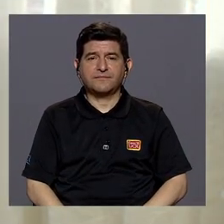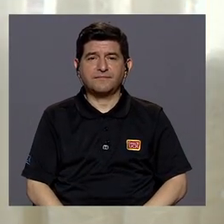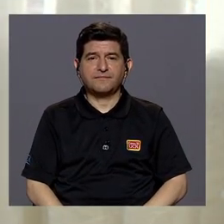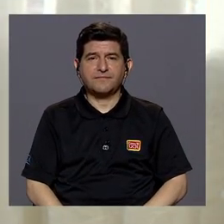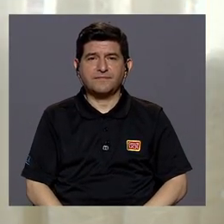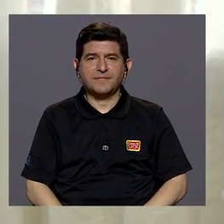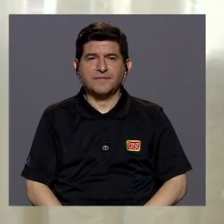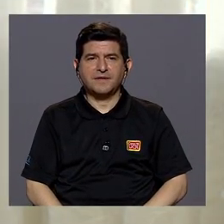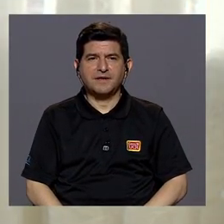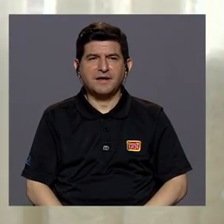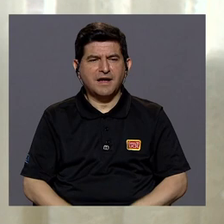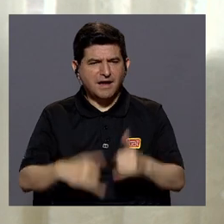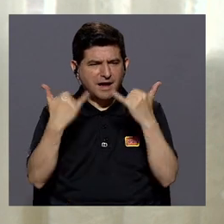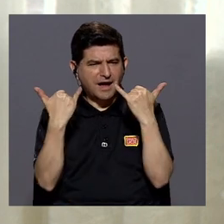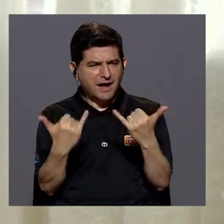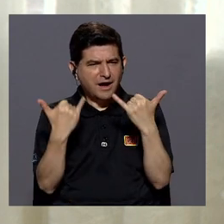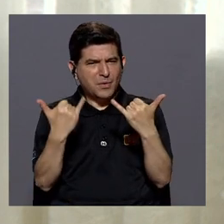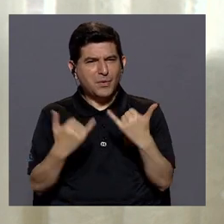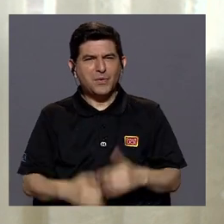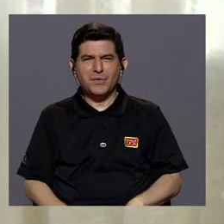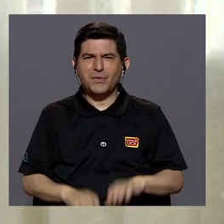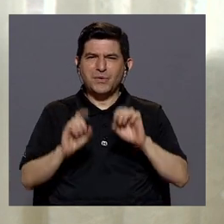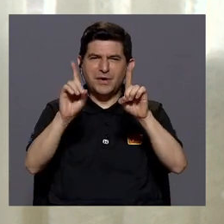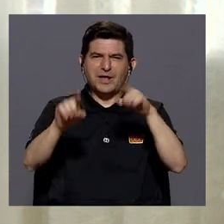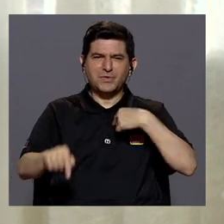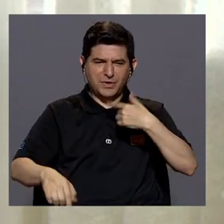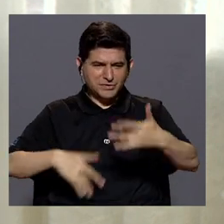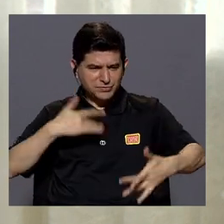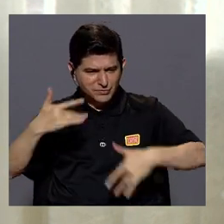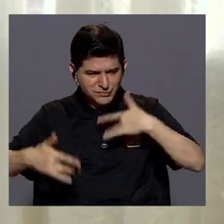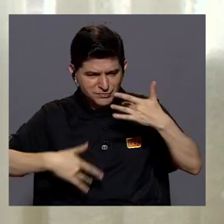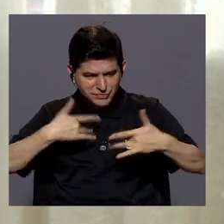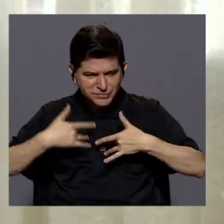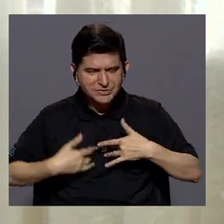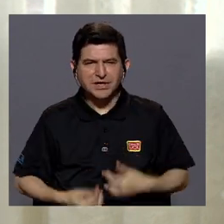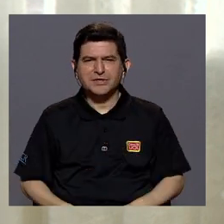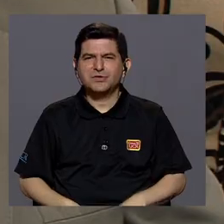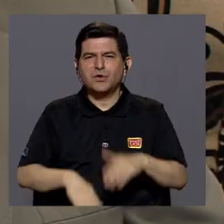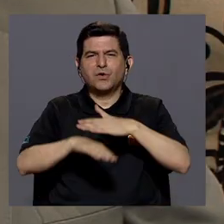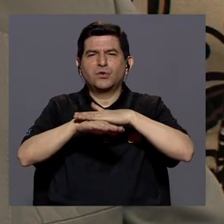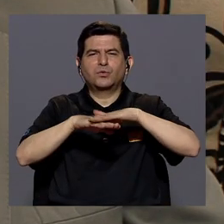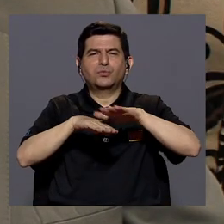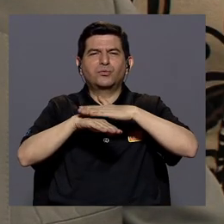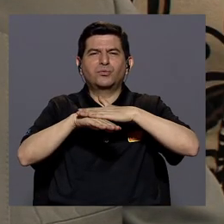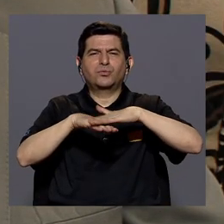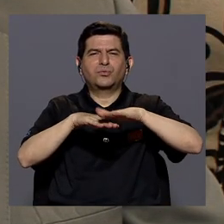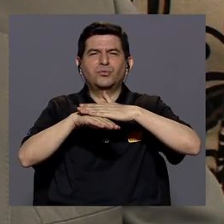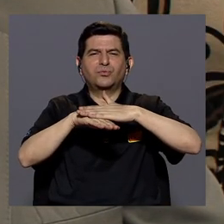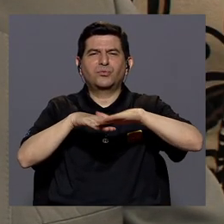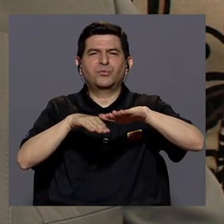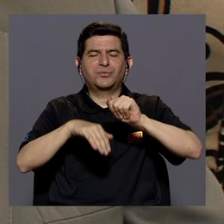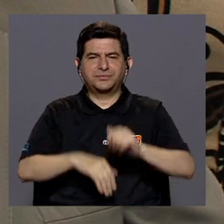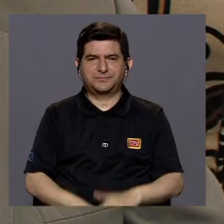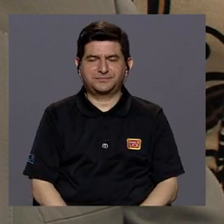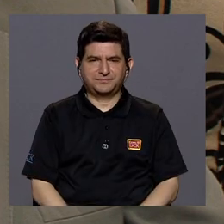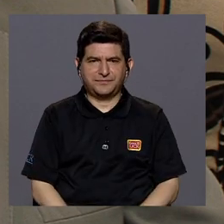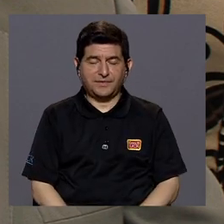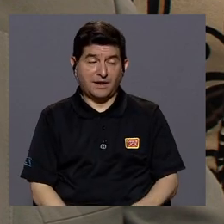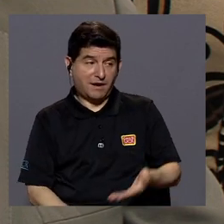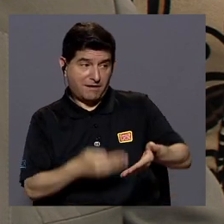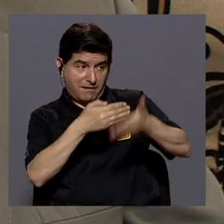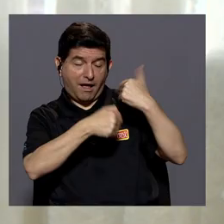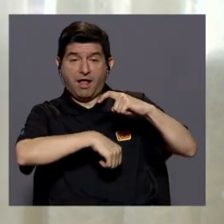no sé, ahora la educación, yo siento que es como muy liviana. Y fíjese que en aquel